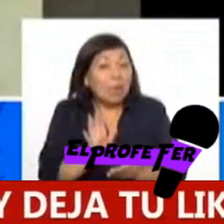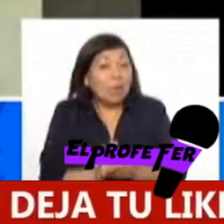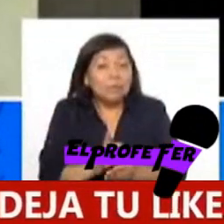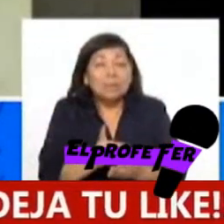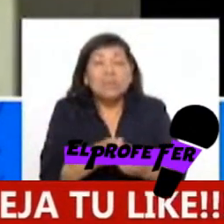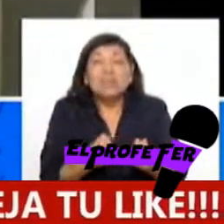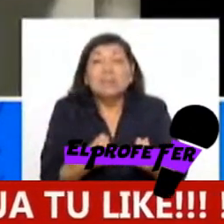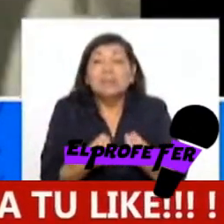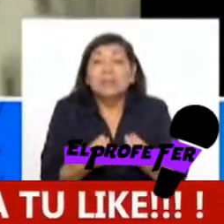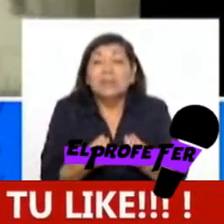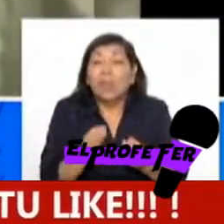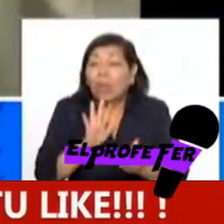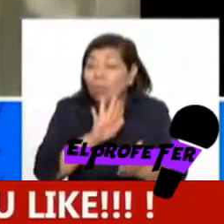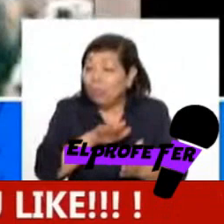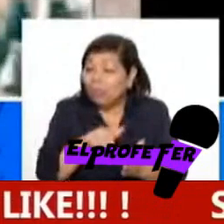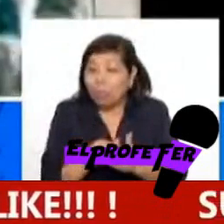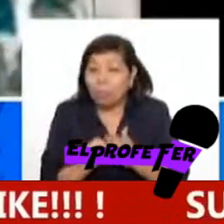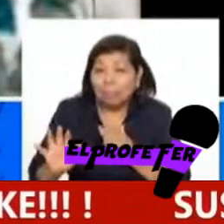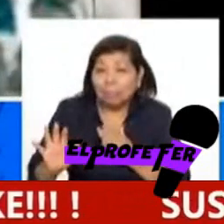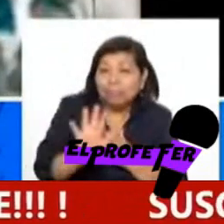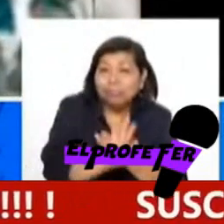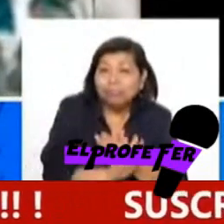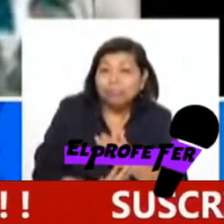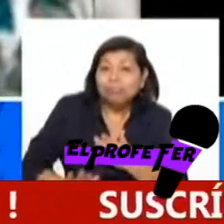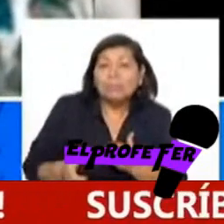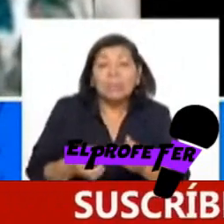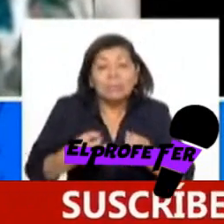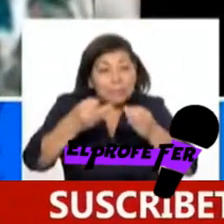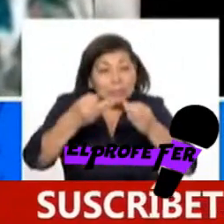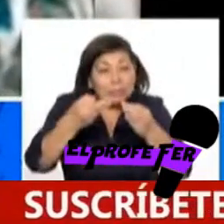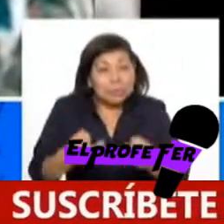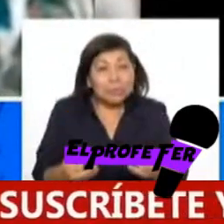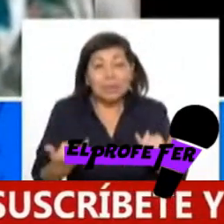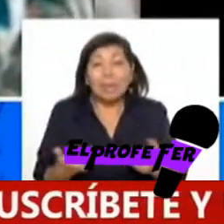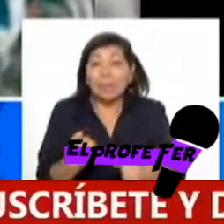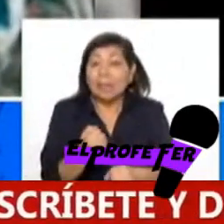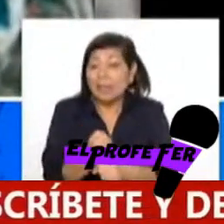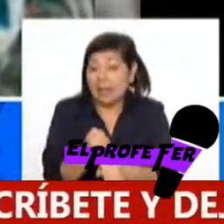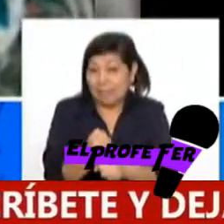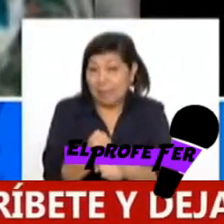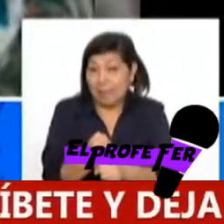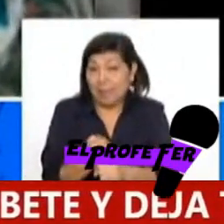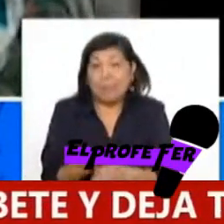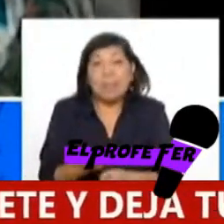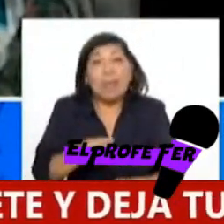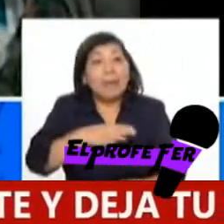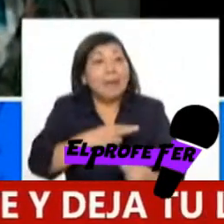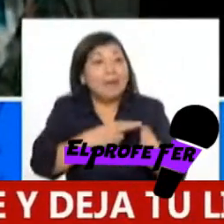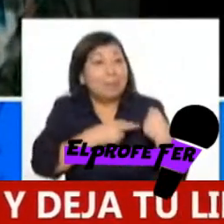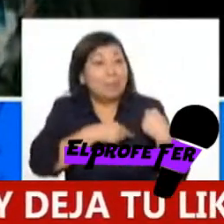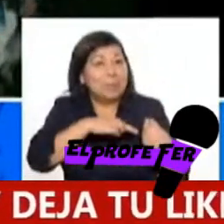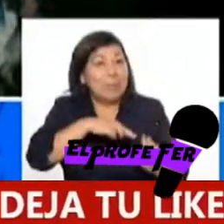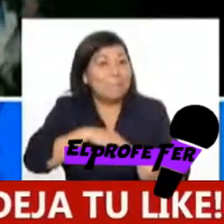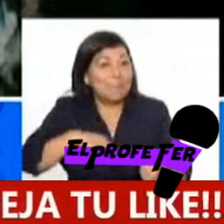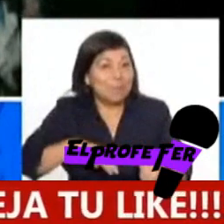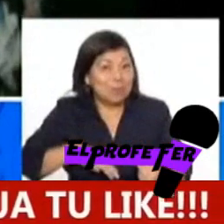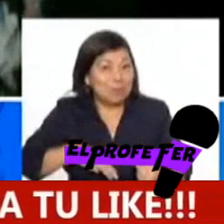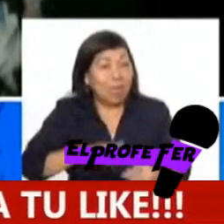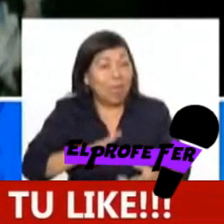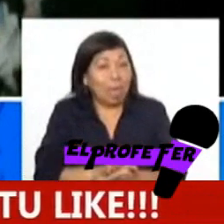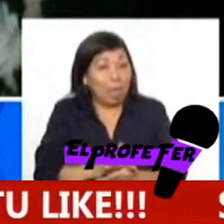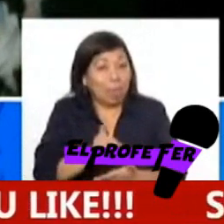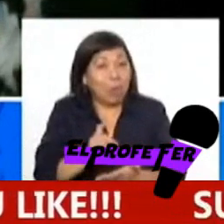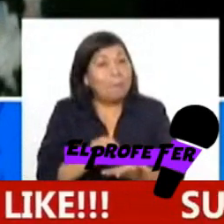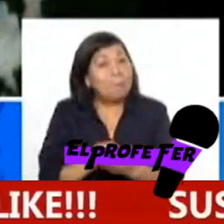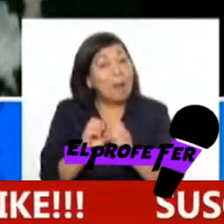educativas a nivel general, lo que le podemos decir es de que estamos seguros que la actual gestión del Ministerio de Educación a cargo de la ministra Márquez tiene